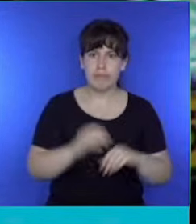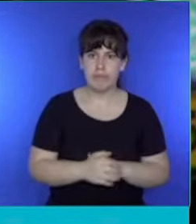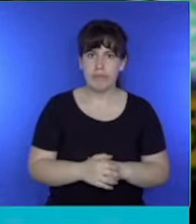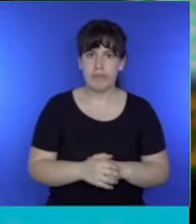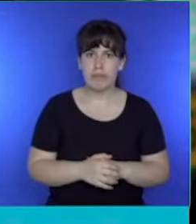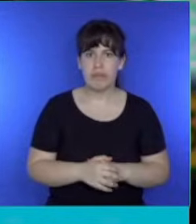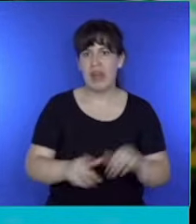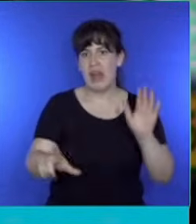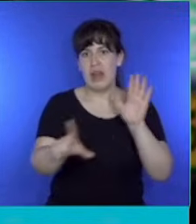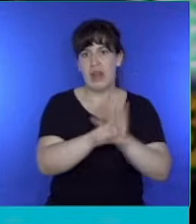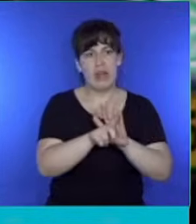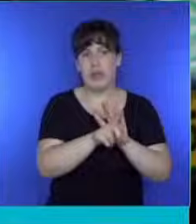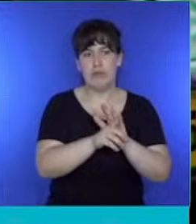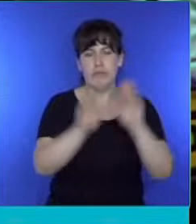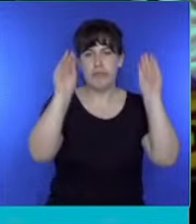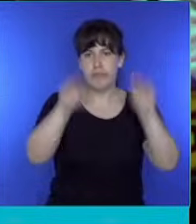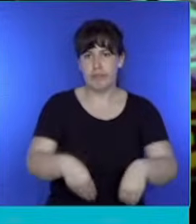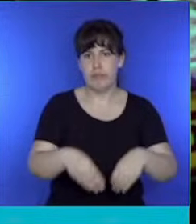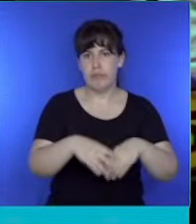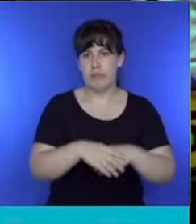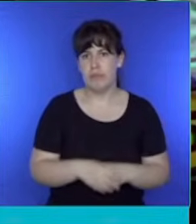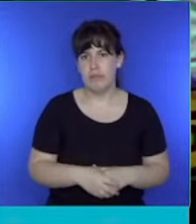Se cayó la ley nuevamente.